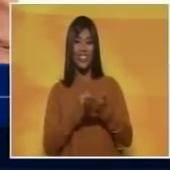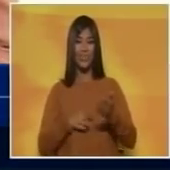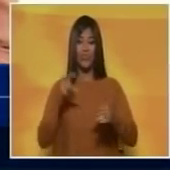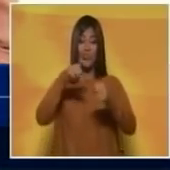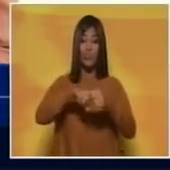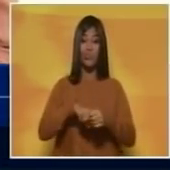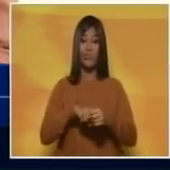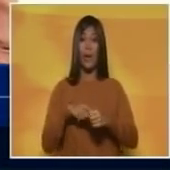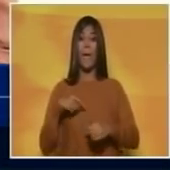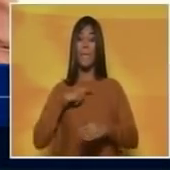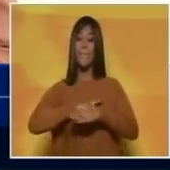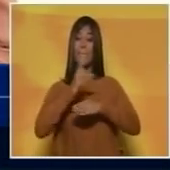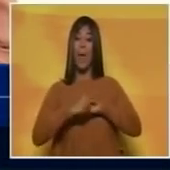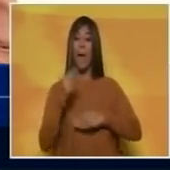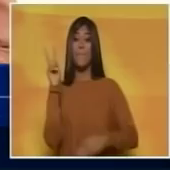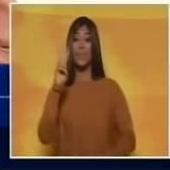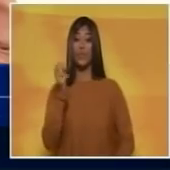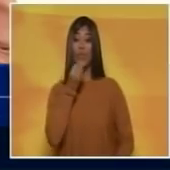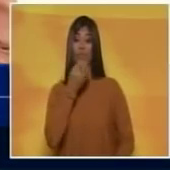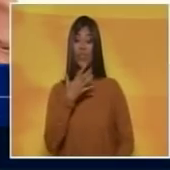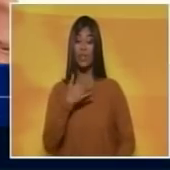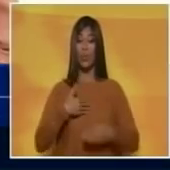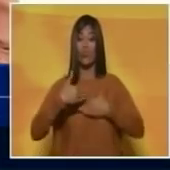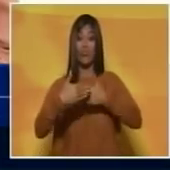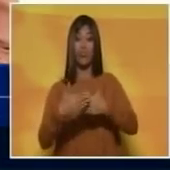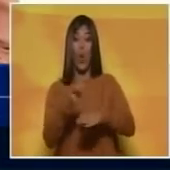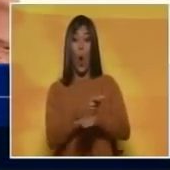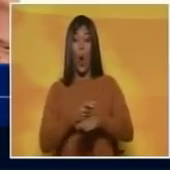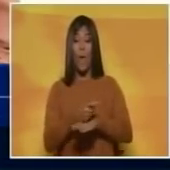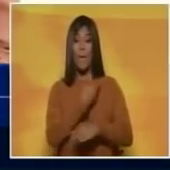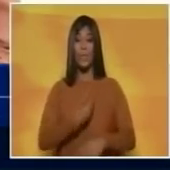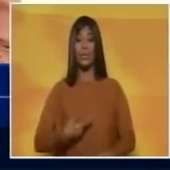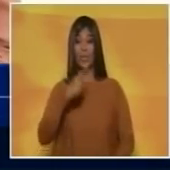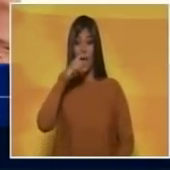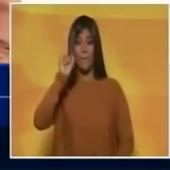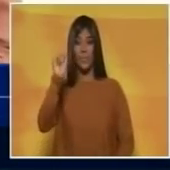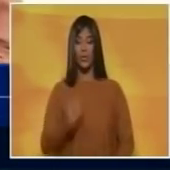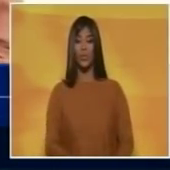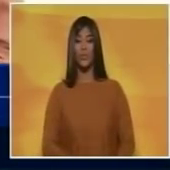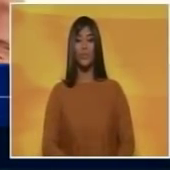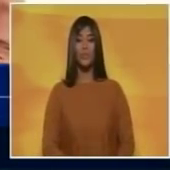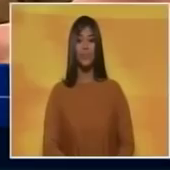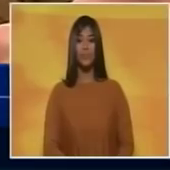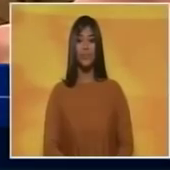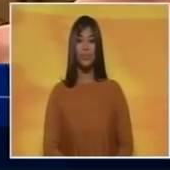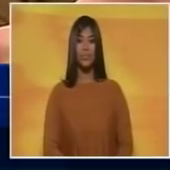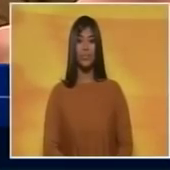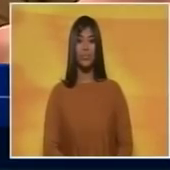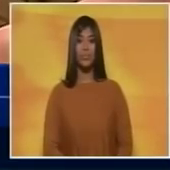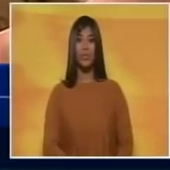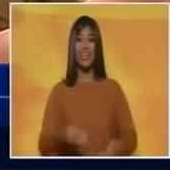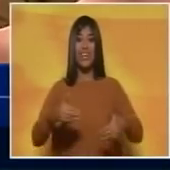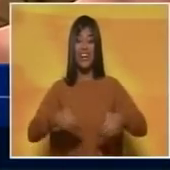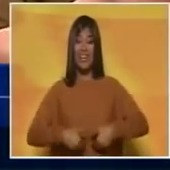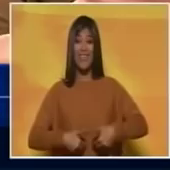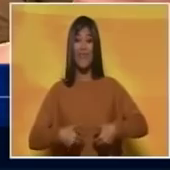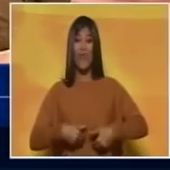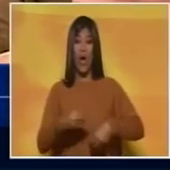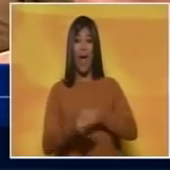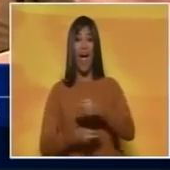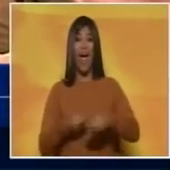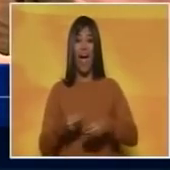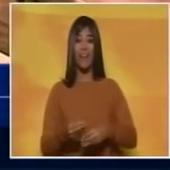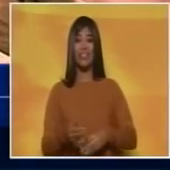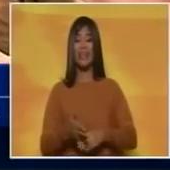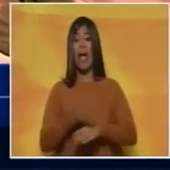plan Venezuela Bella que adelanta el gobierno del presidente de la República, Nicolás Maduro. Este es un esfuerzo que venimos